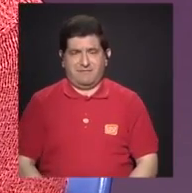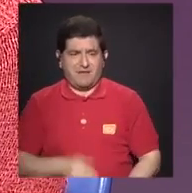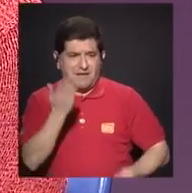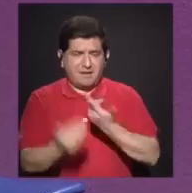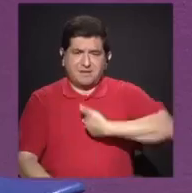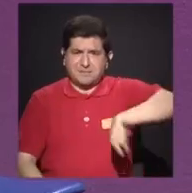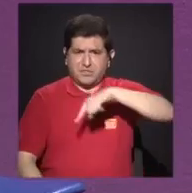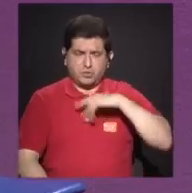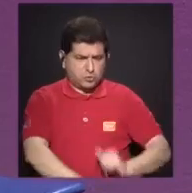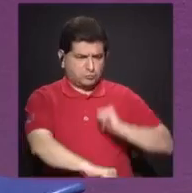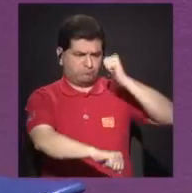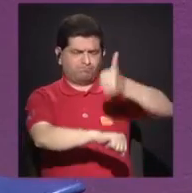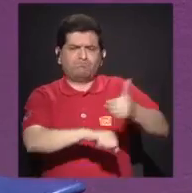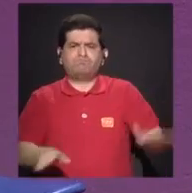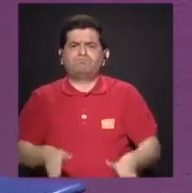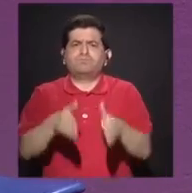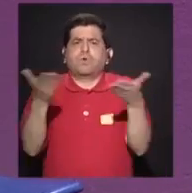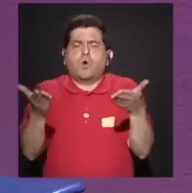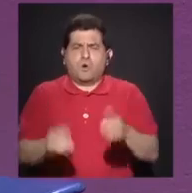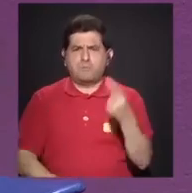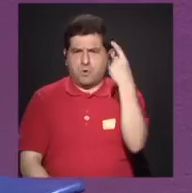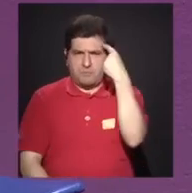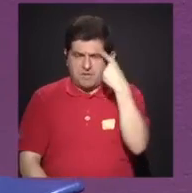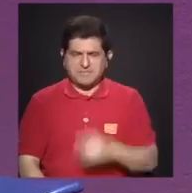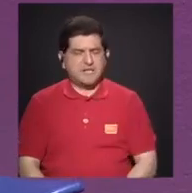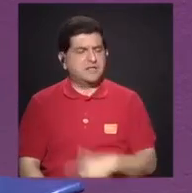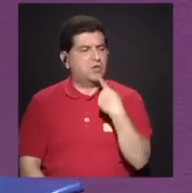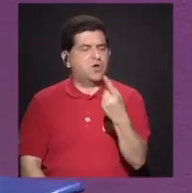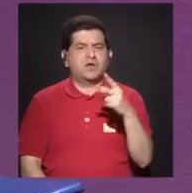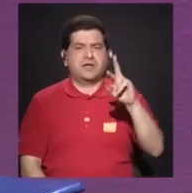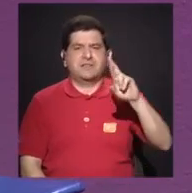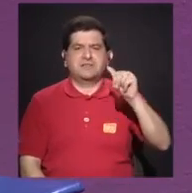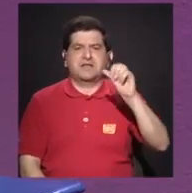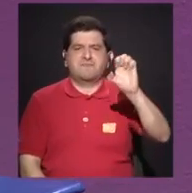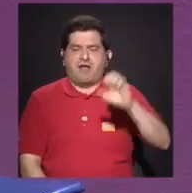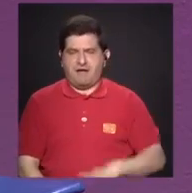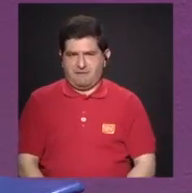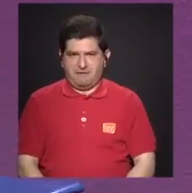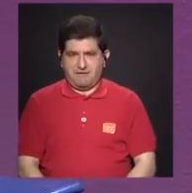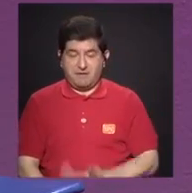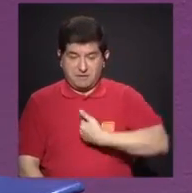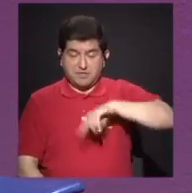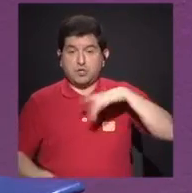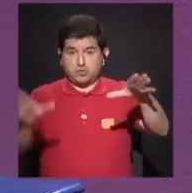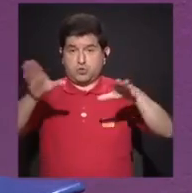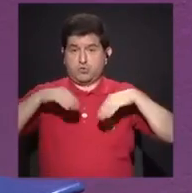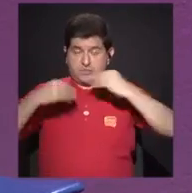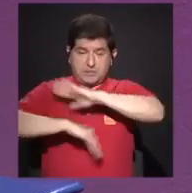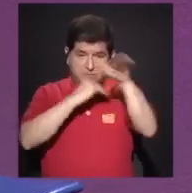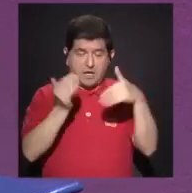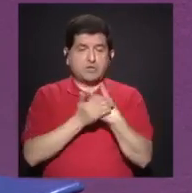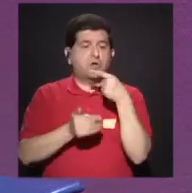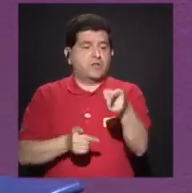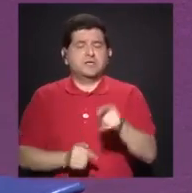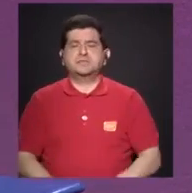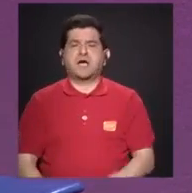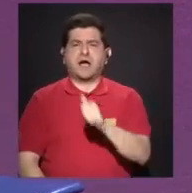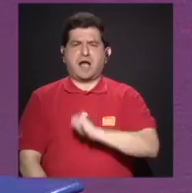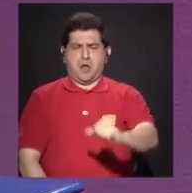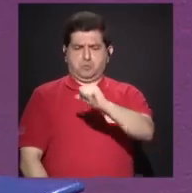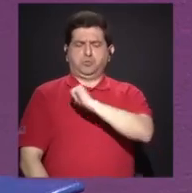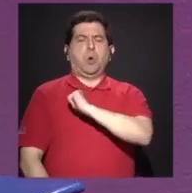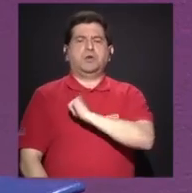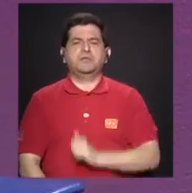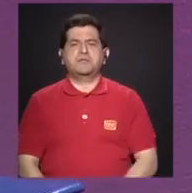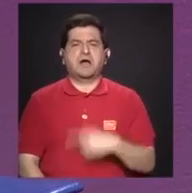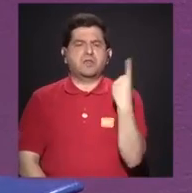cómo nos posicionamos frente a lo que dice la Real Academia, por ejemplo. Si vamos a asumir toda esa voz de autoridad y